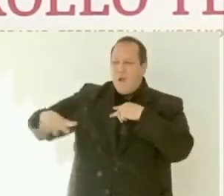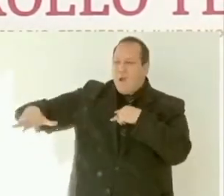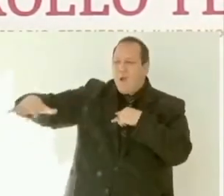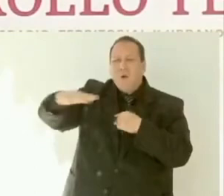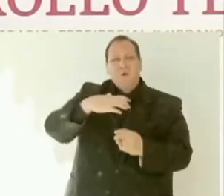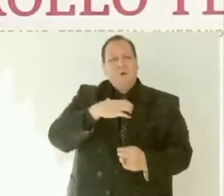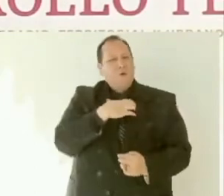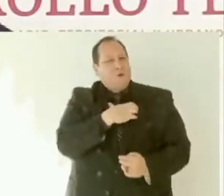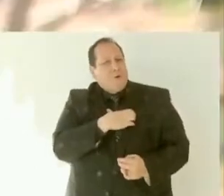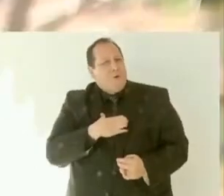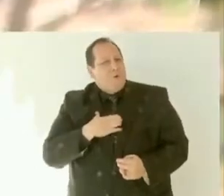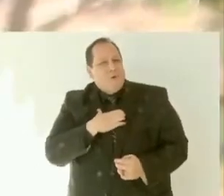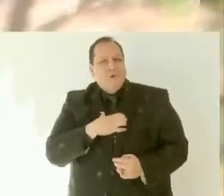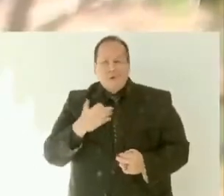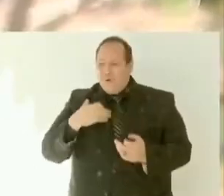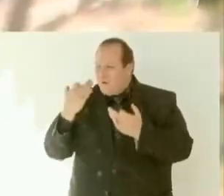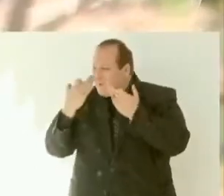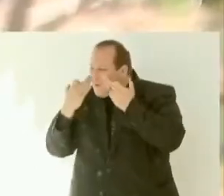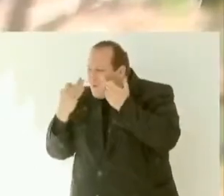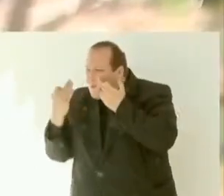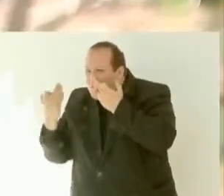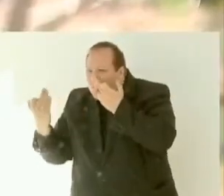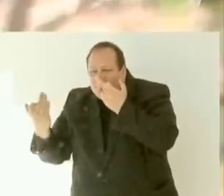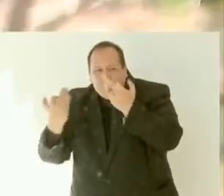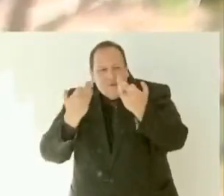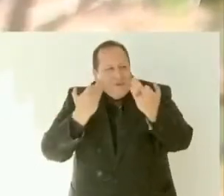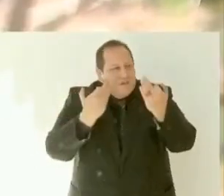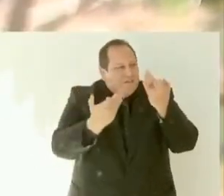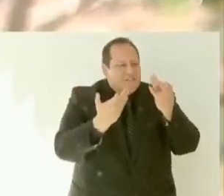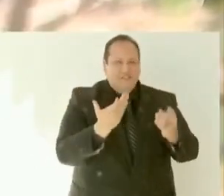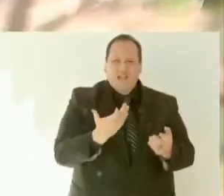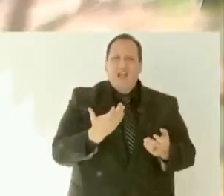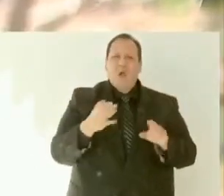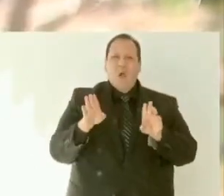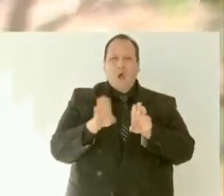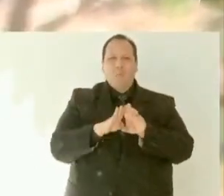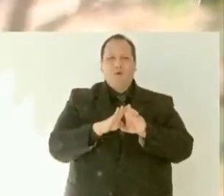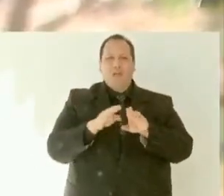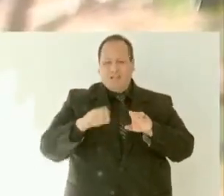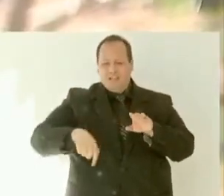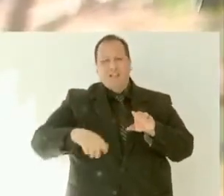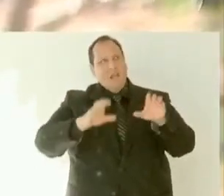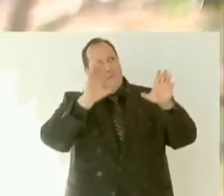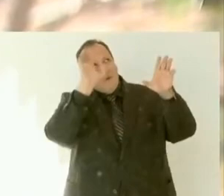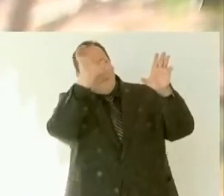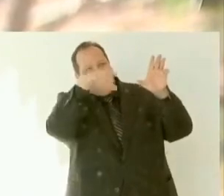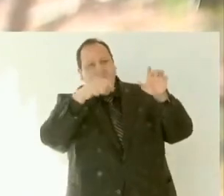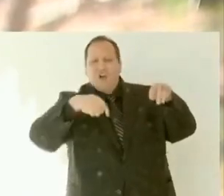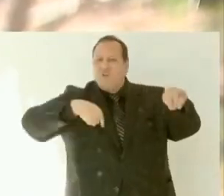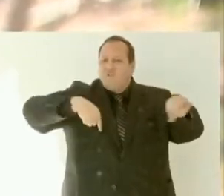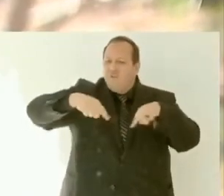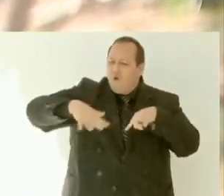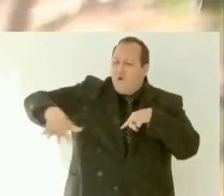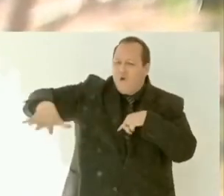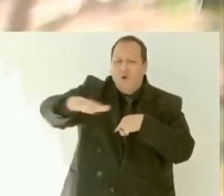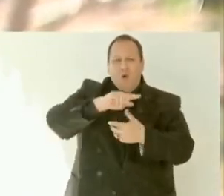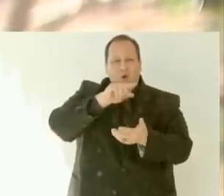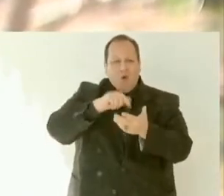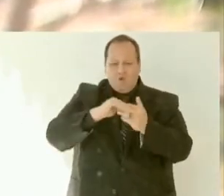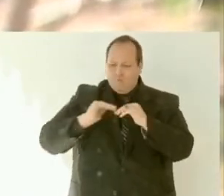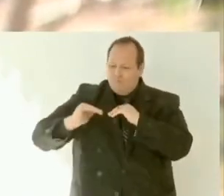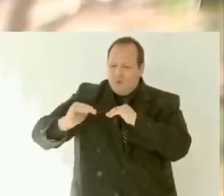colonia, constatando cómo se han hecho estas canchas para